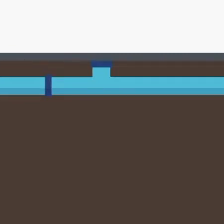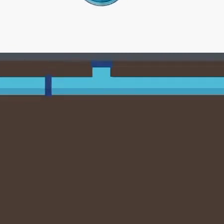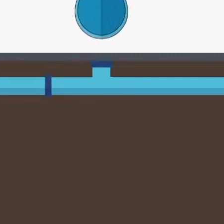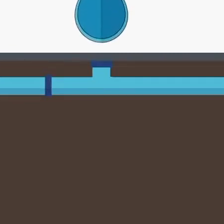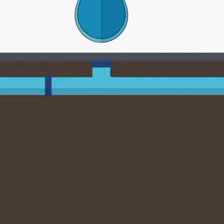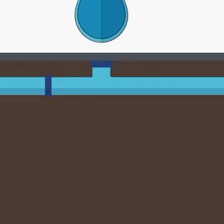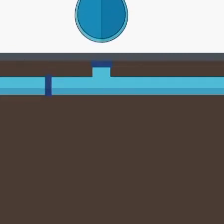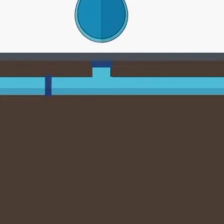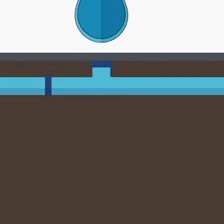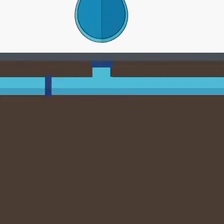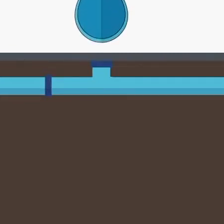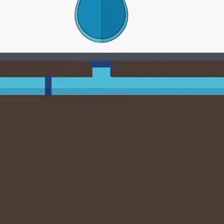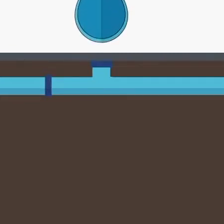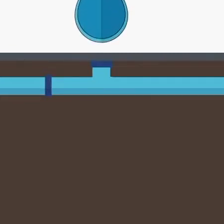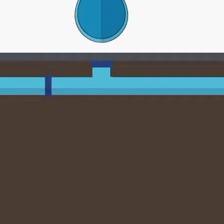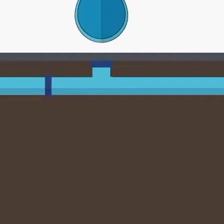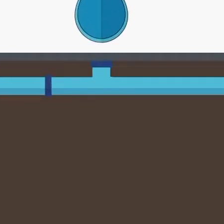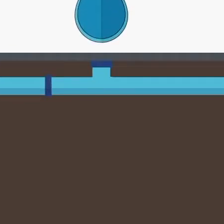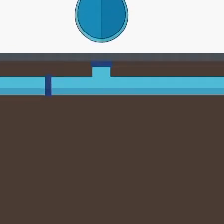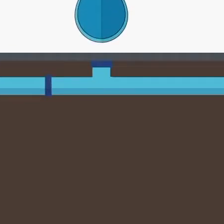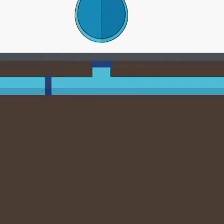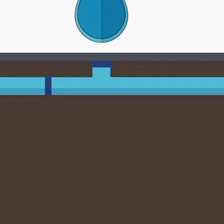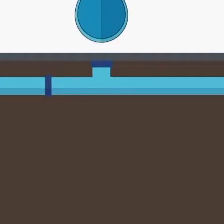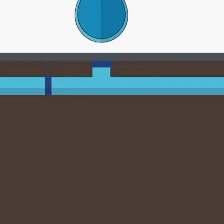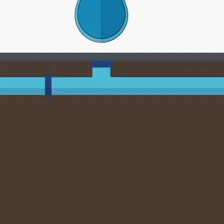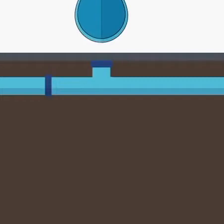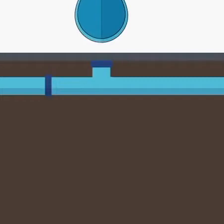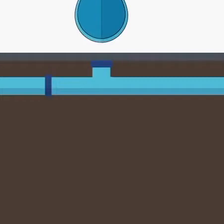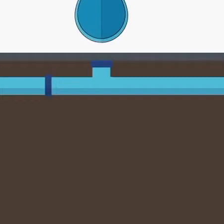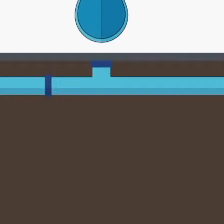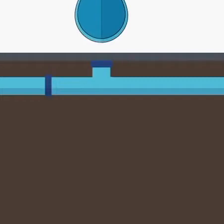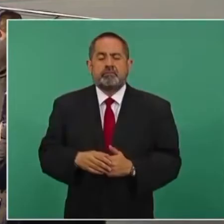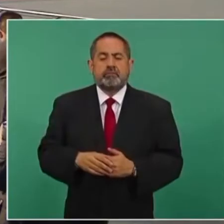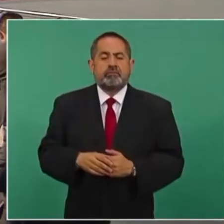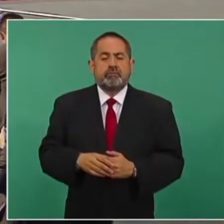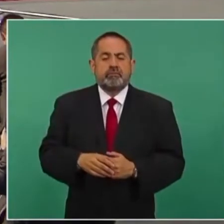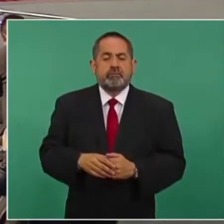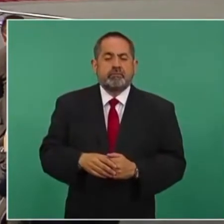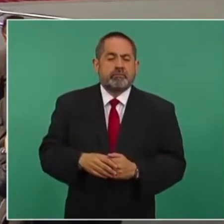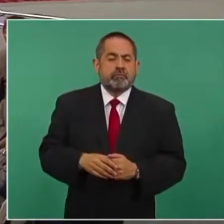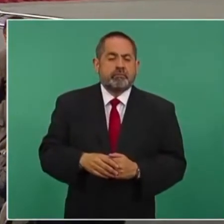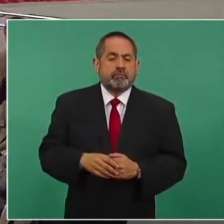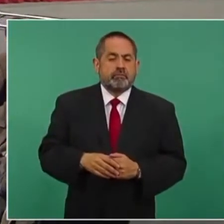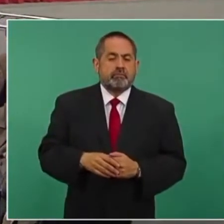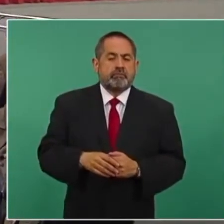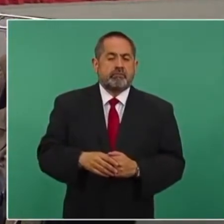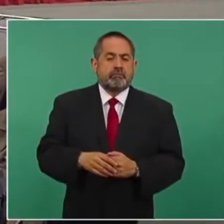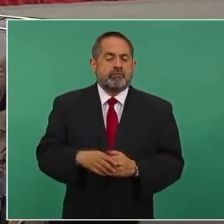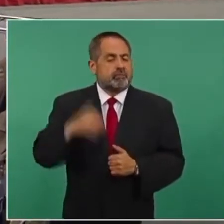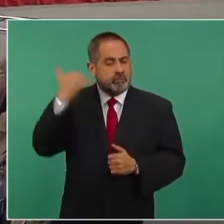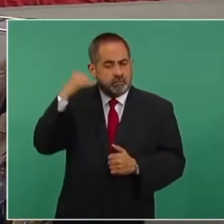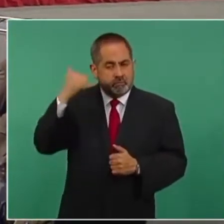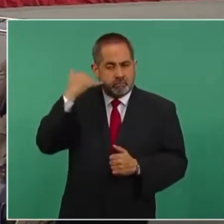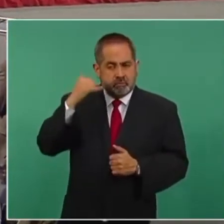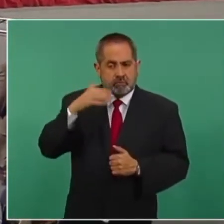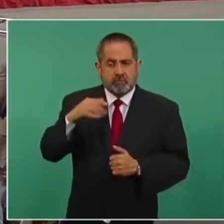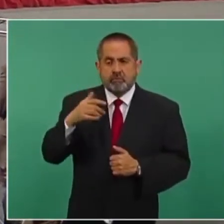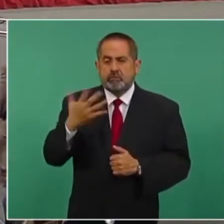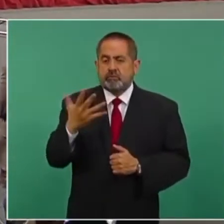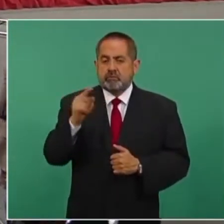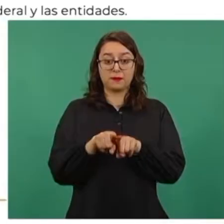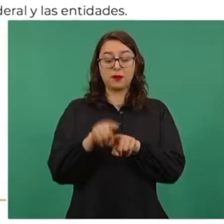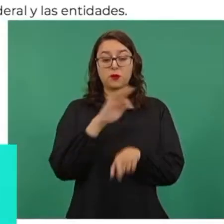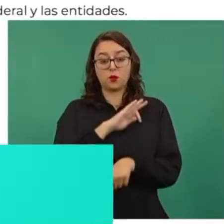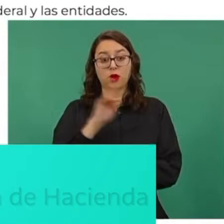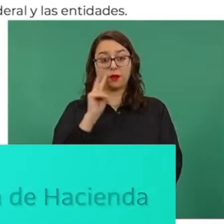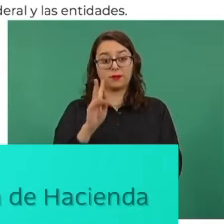fin de beneficiar el ejercicio de las administraciones y garantizar que se cumplan las actividades y obras planteadas por los gobiernos